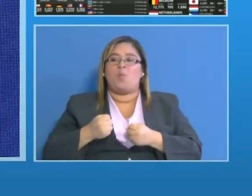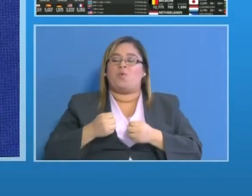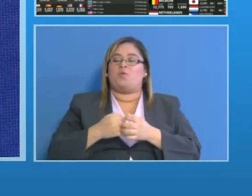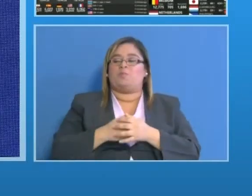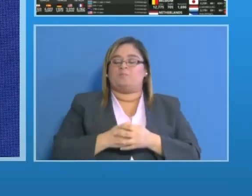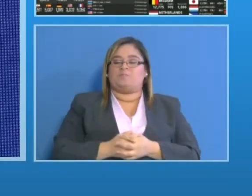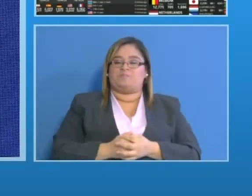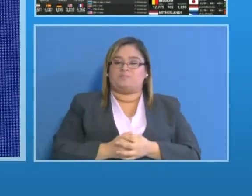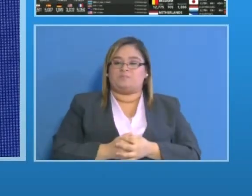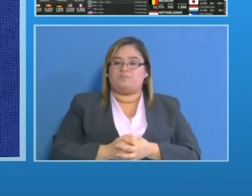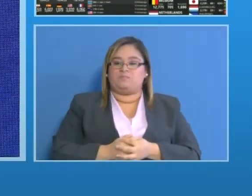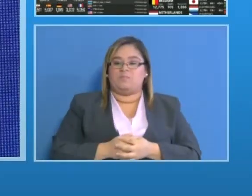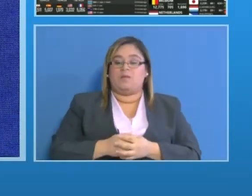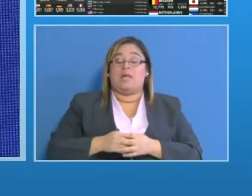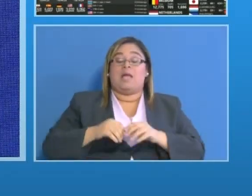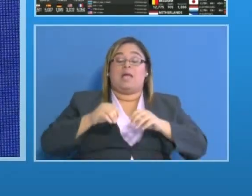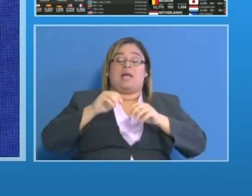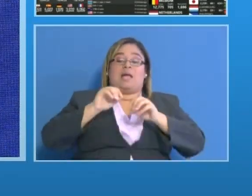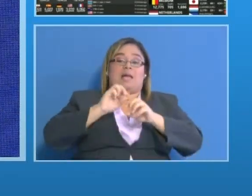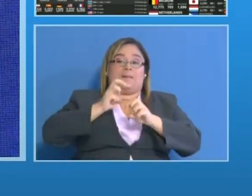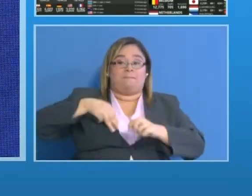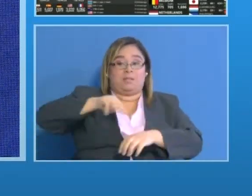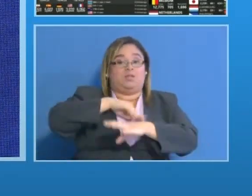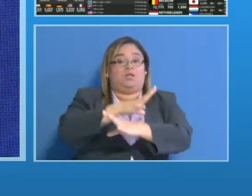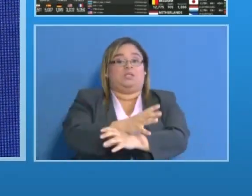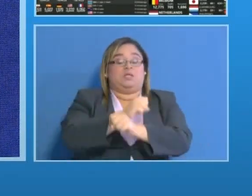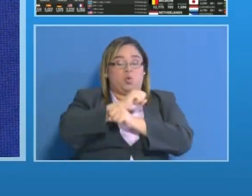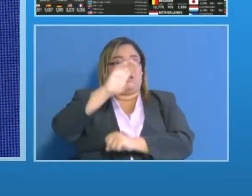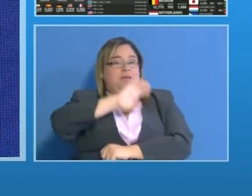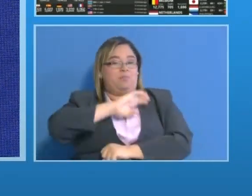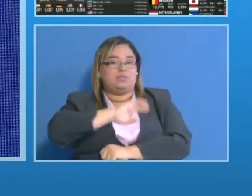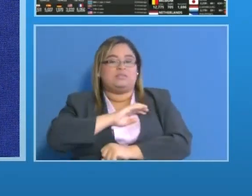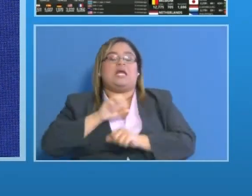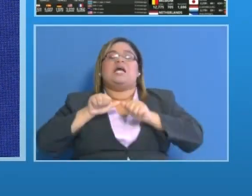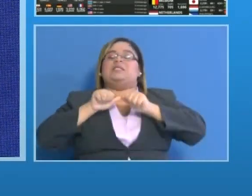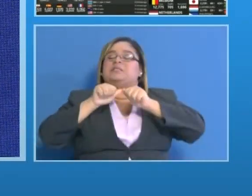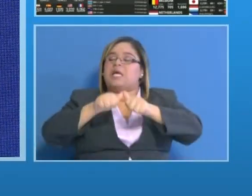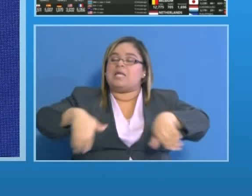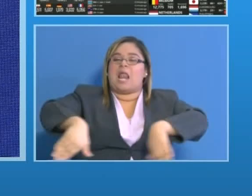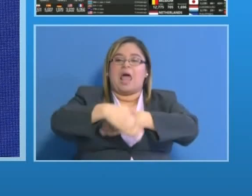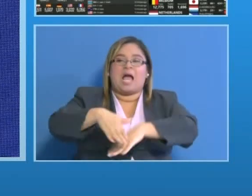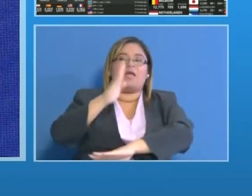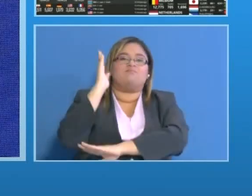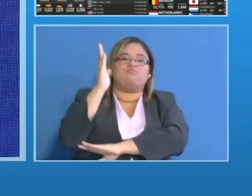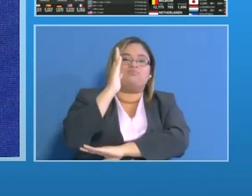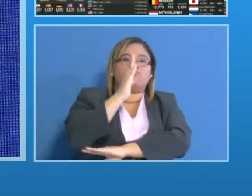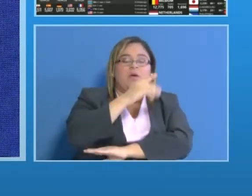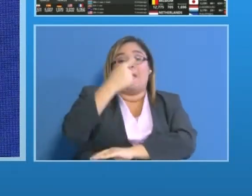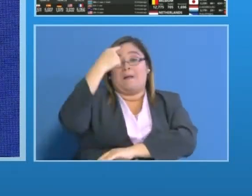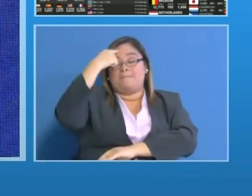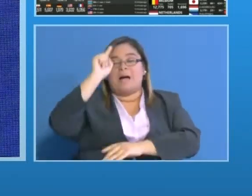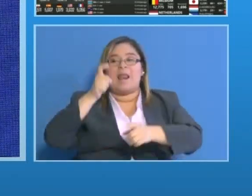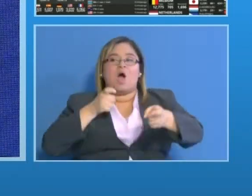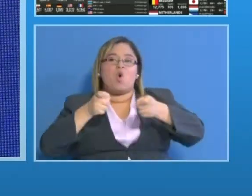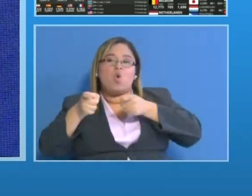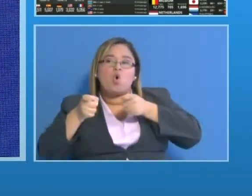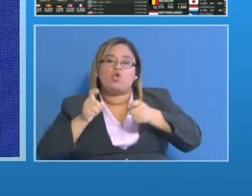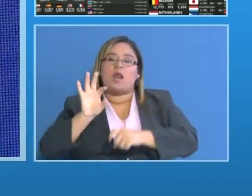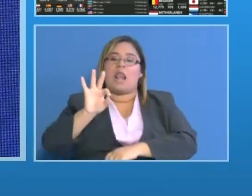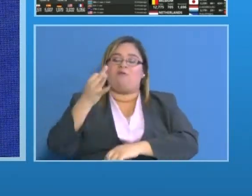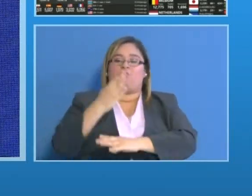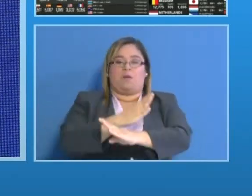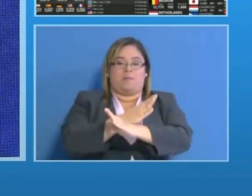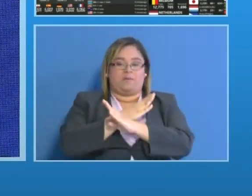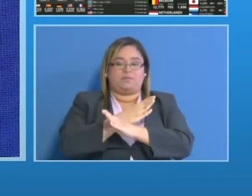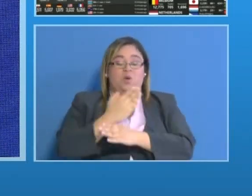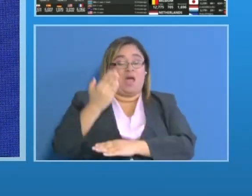público. La fuerza pública seguirá en la calle para que se cumplan las medidas sanitarias que se fijaron